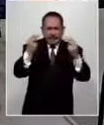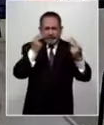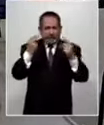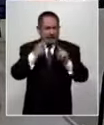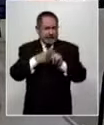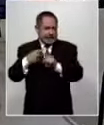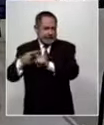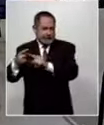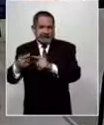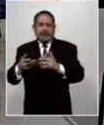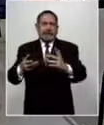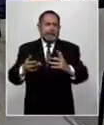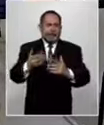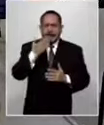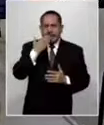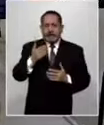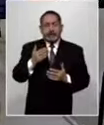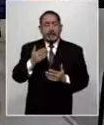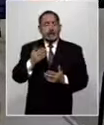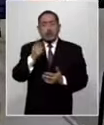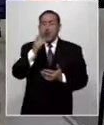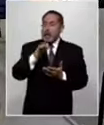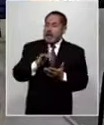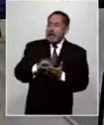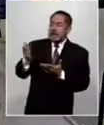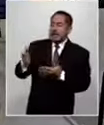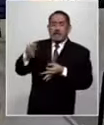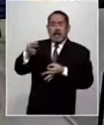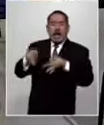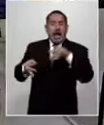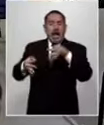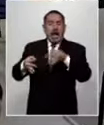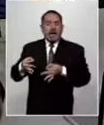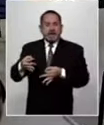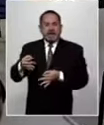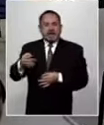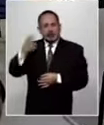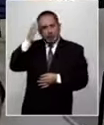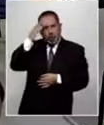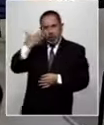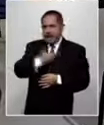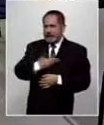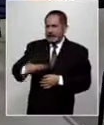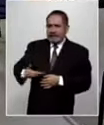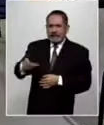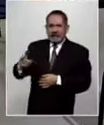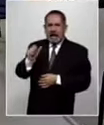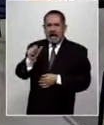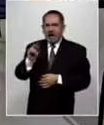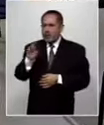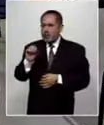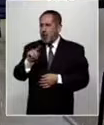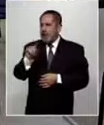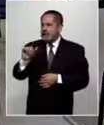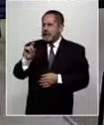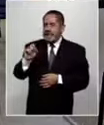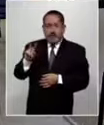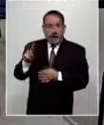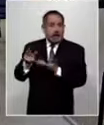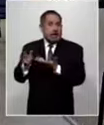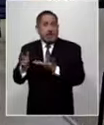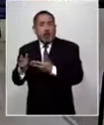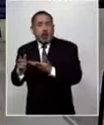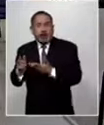muy especialmente aquí agradecer al ministro presidente Arturo Saldívar por recibirnos